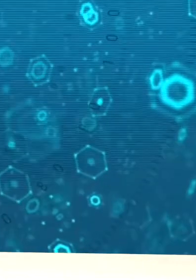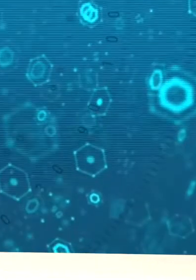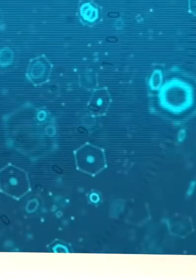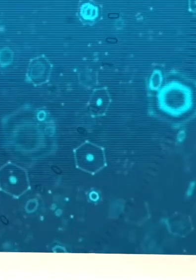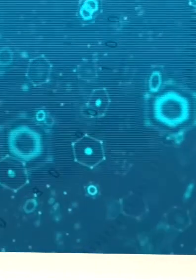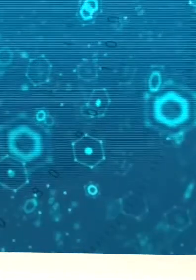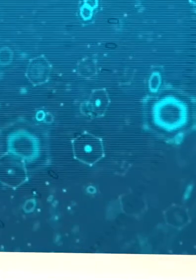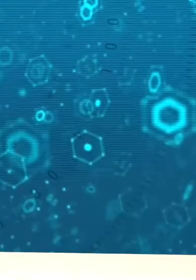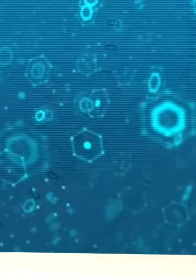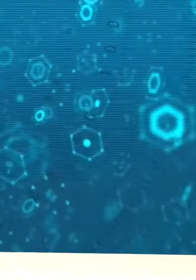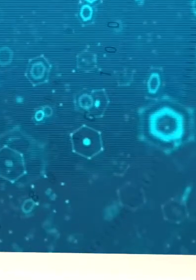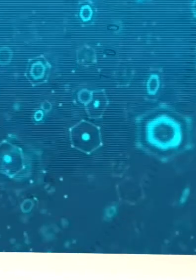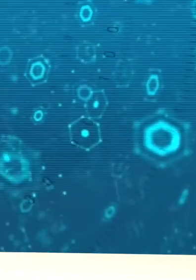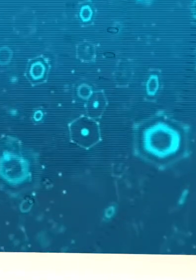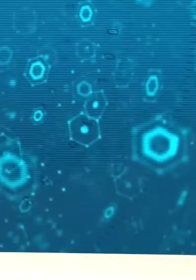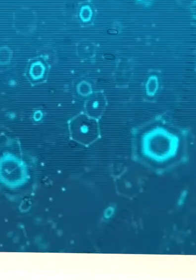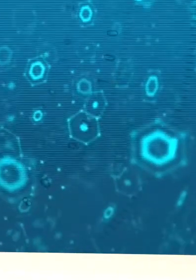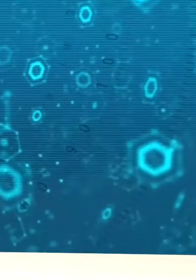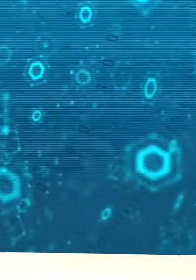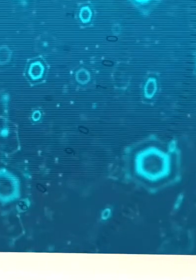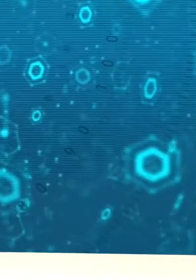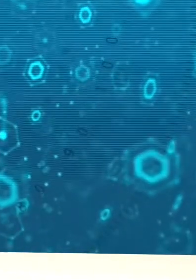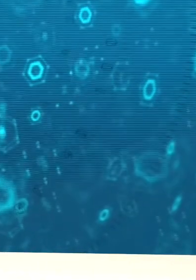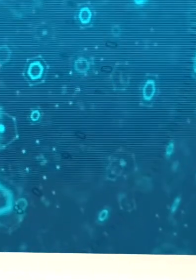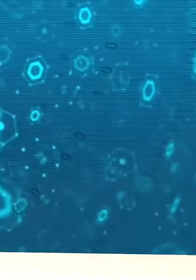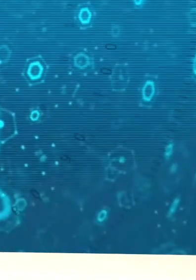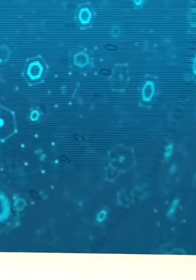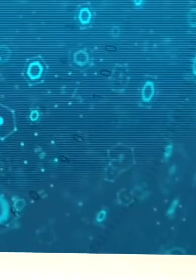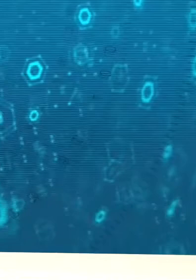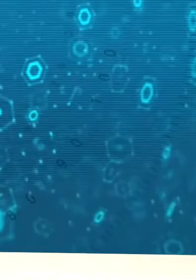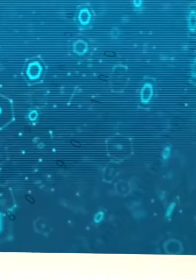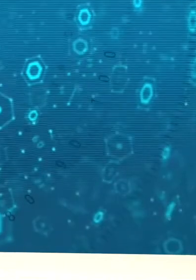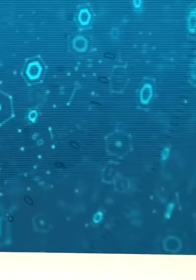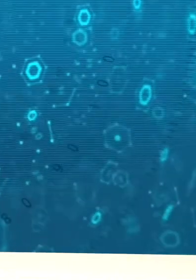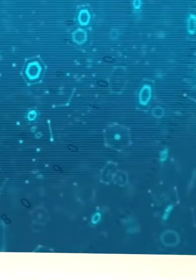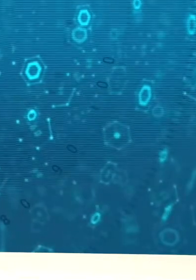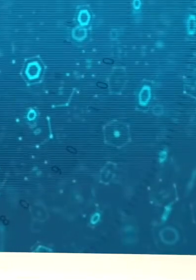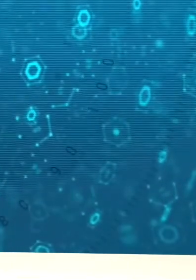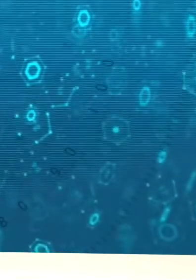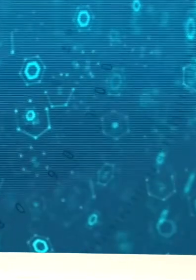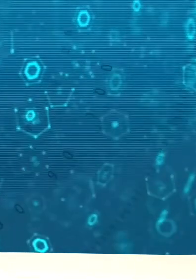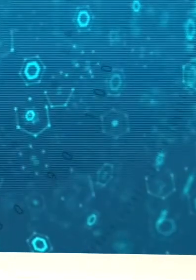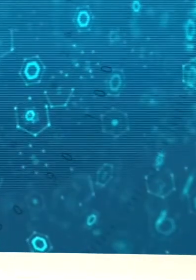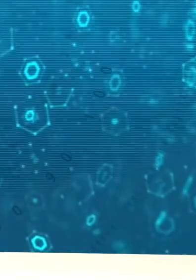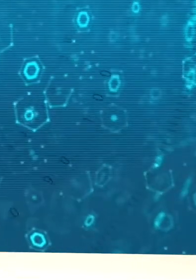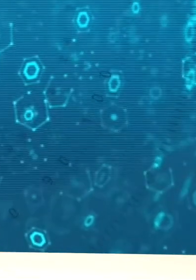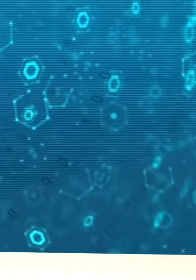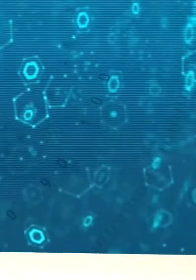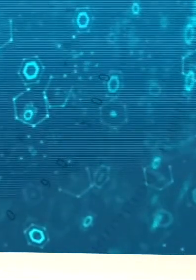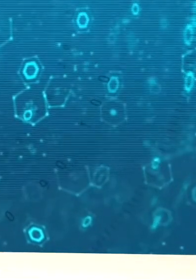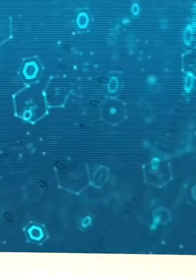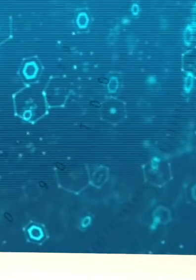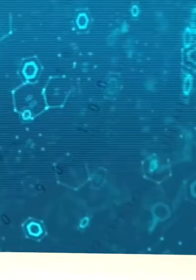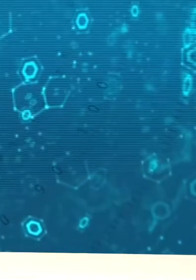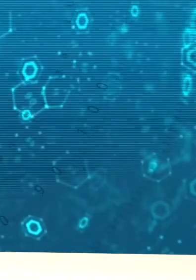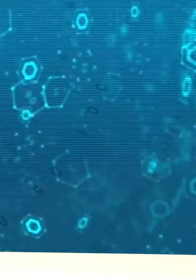Y justamente hablando sobre esto, el presidente Alberto Fernández en la guía y en las visitas presidenciales